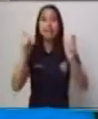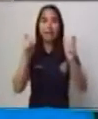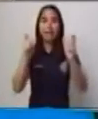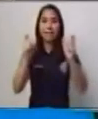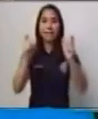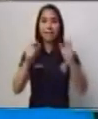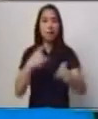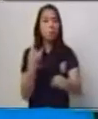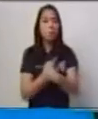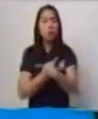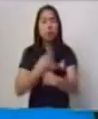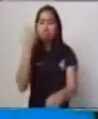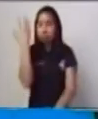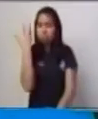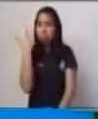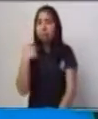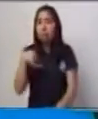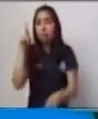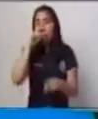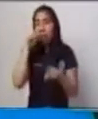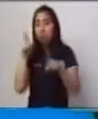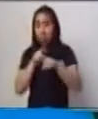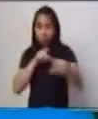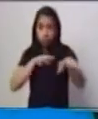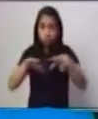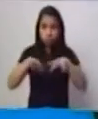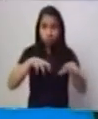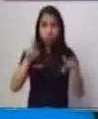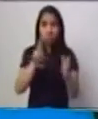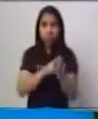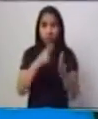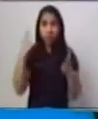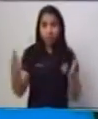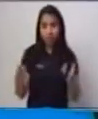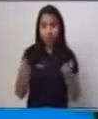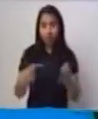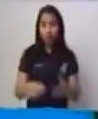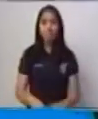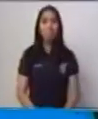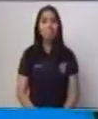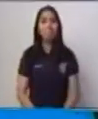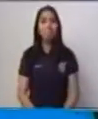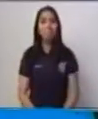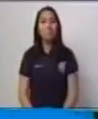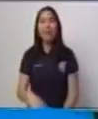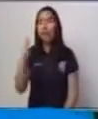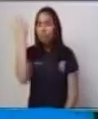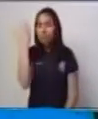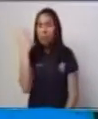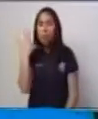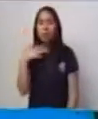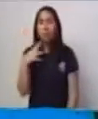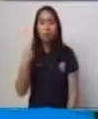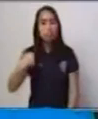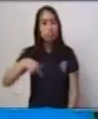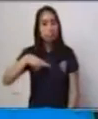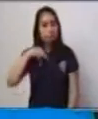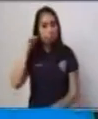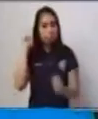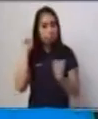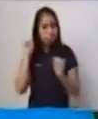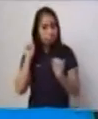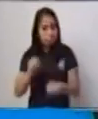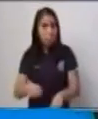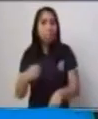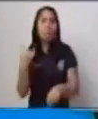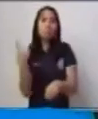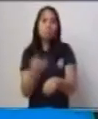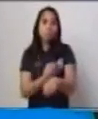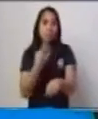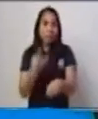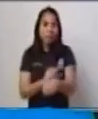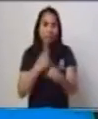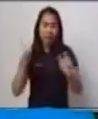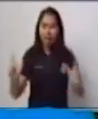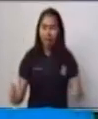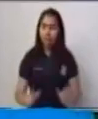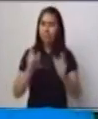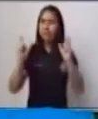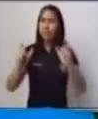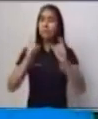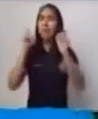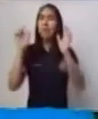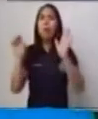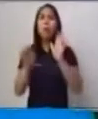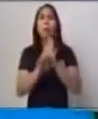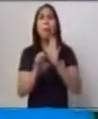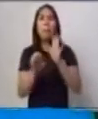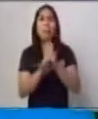cotidiana encontramos actividades que permiten entrar en contacto con el alma, la naturaleza, escuchar música,